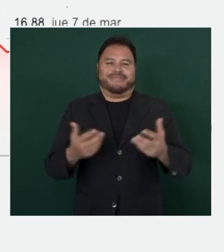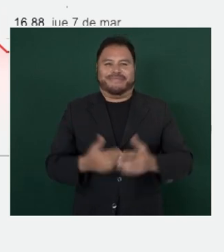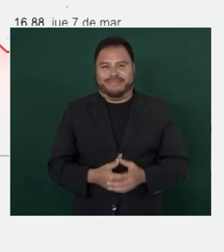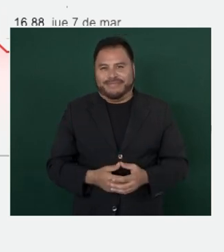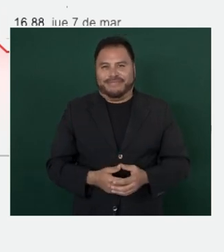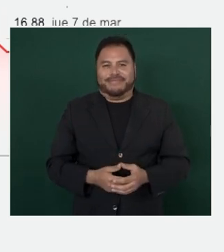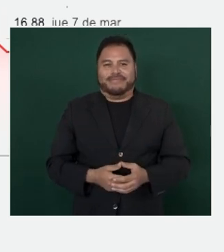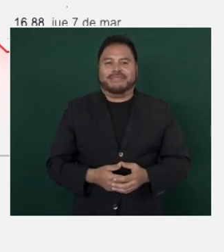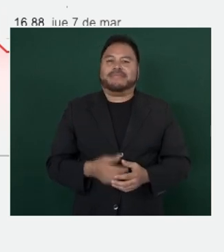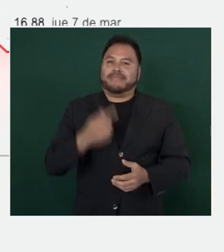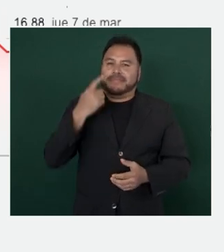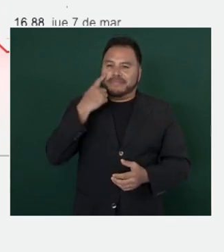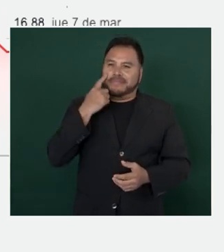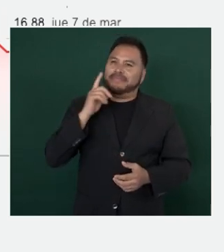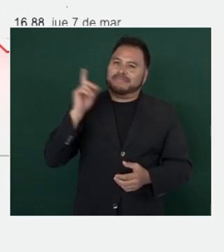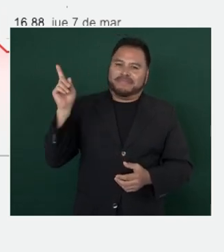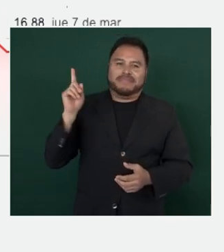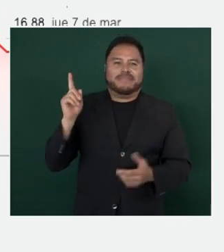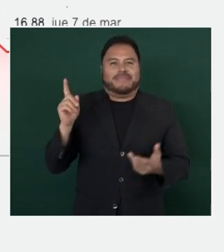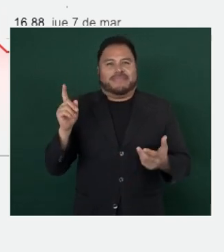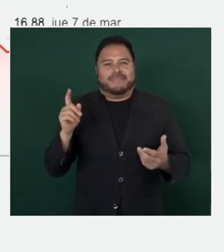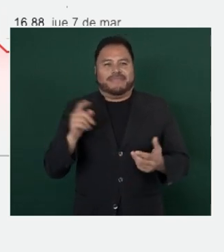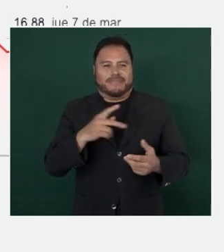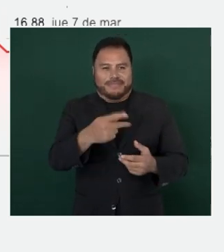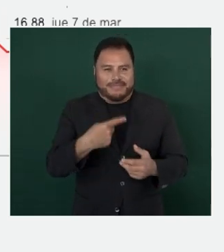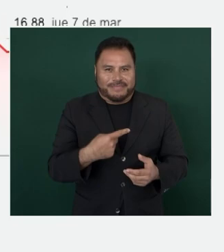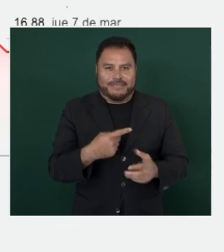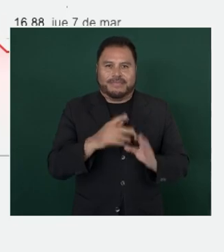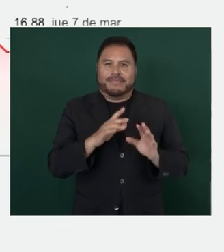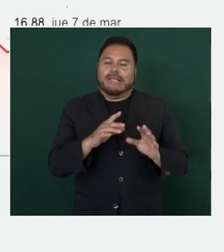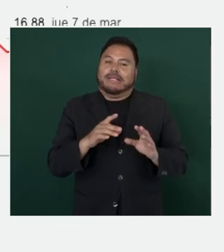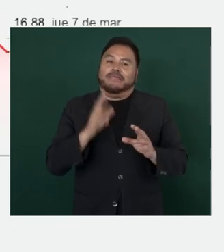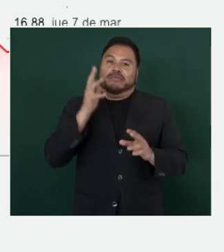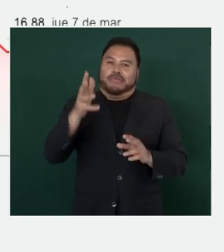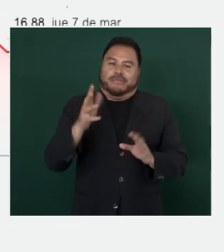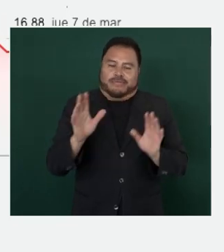No, porque no quiero hacer ningún pronóstico